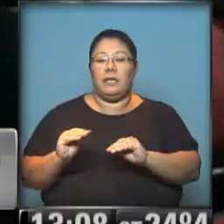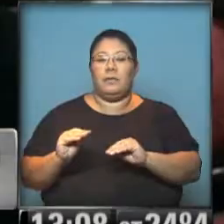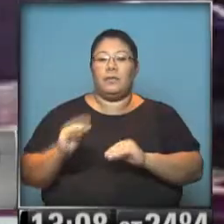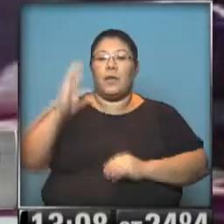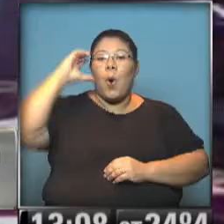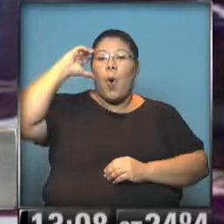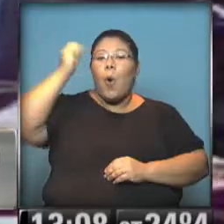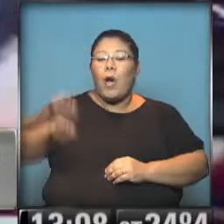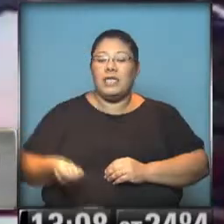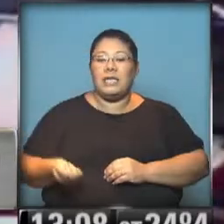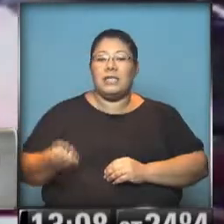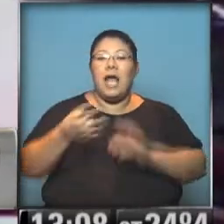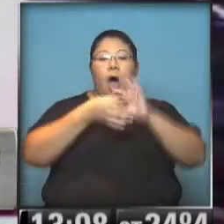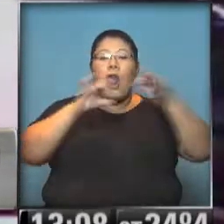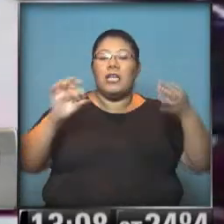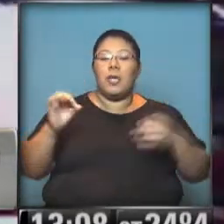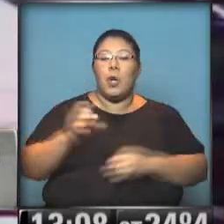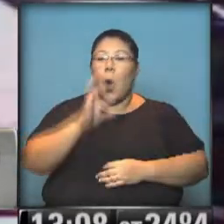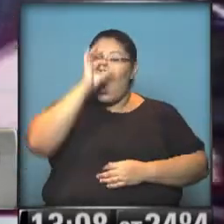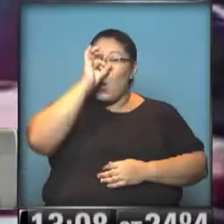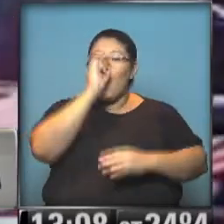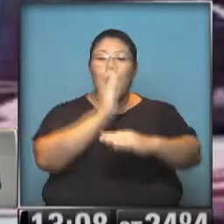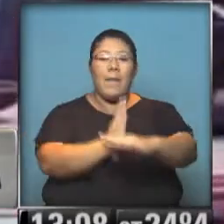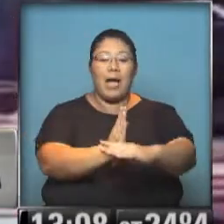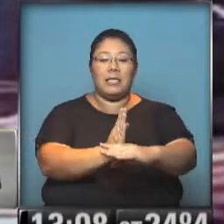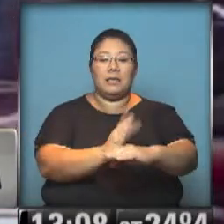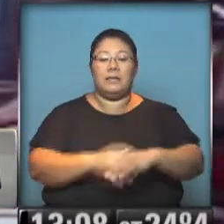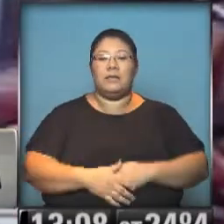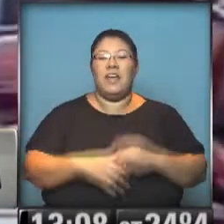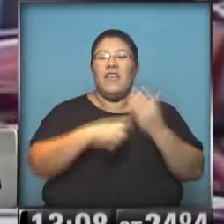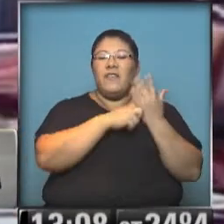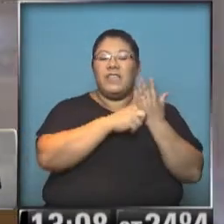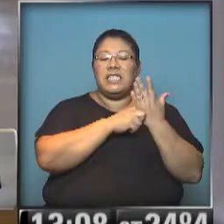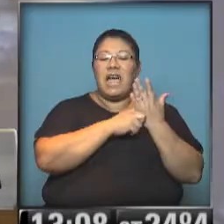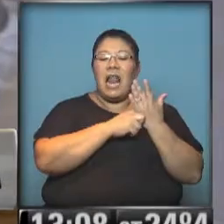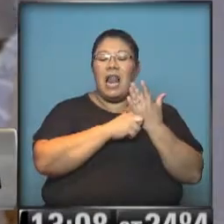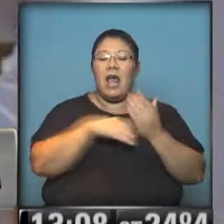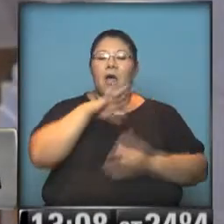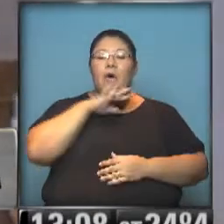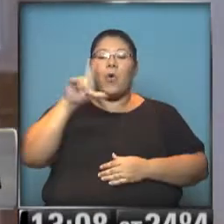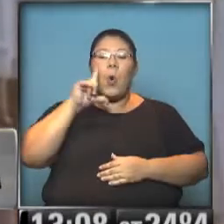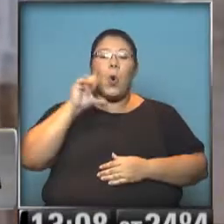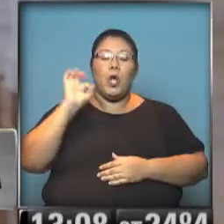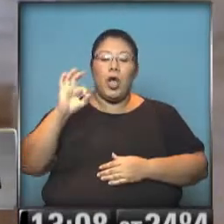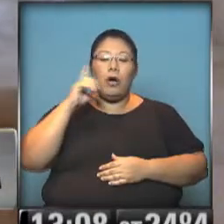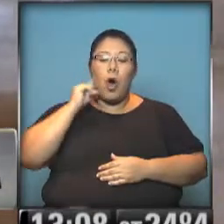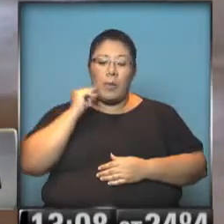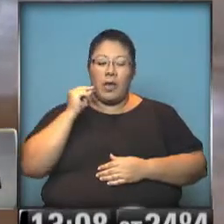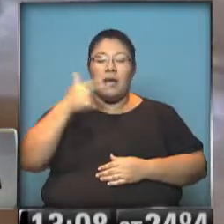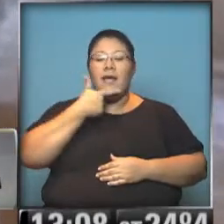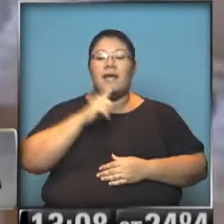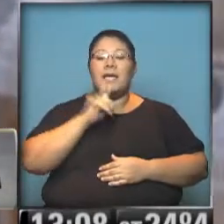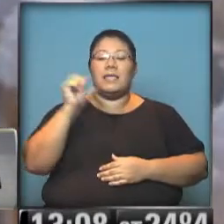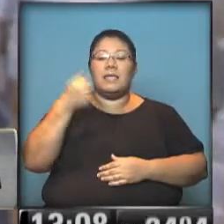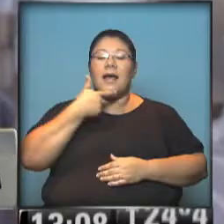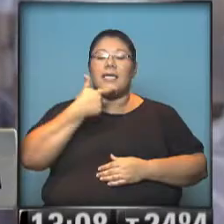nunca más. Esta fue la frase con la que el fiscal Estracera terminó su alegato en el histórico juicio a las juntas militares en